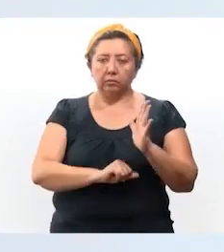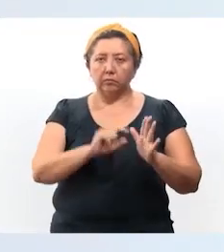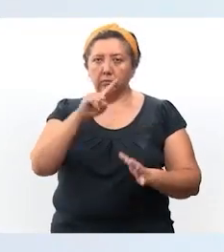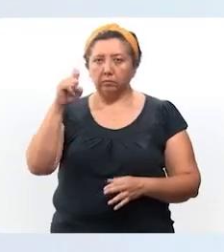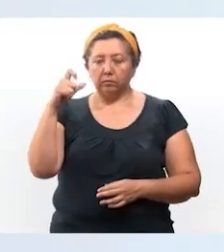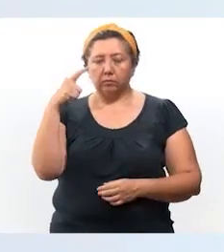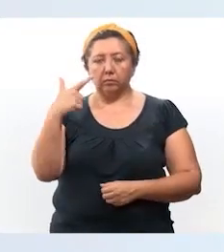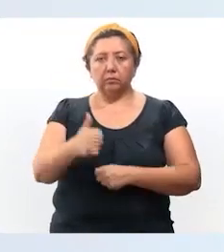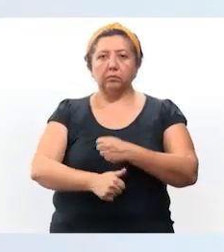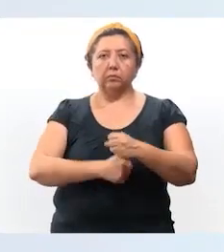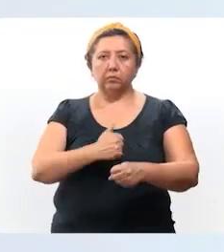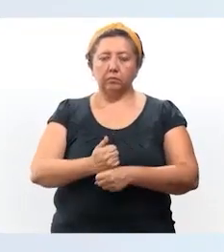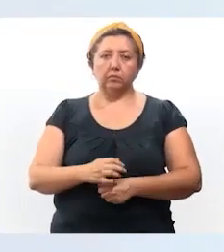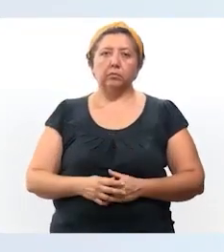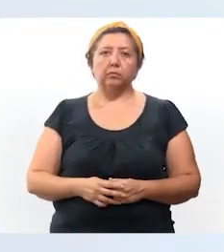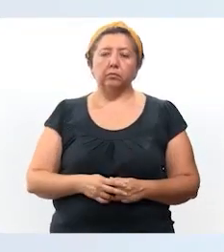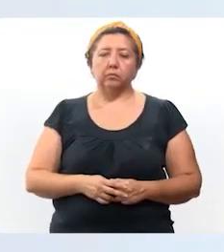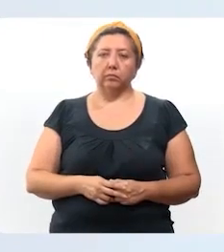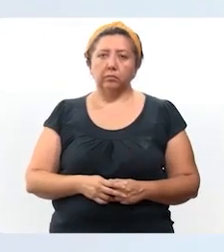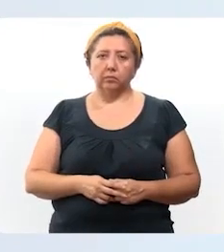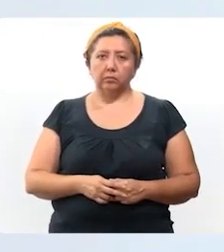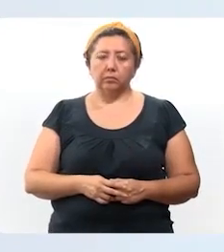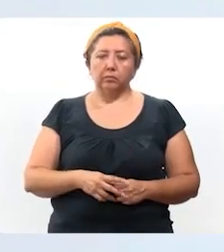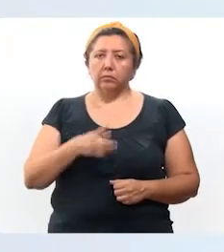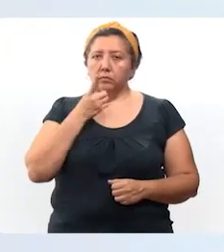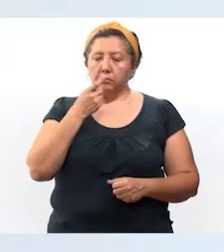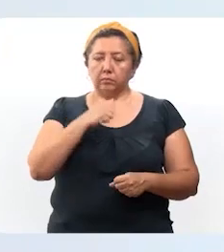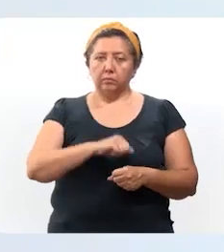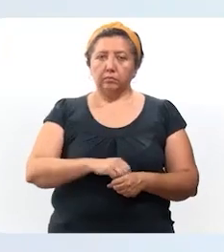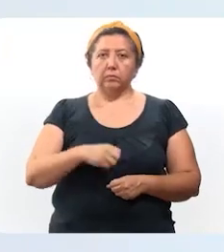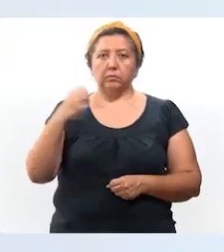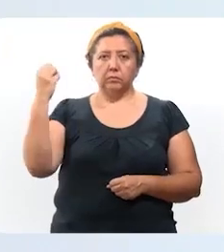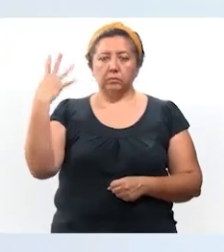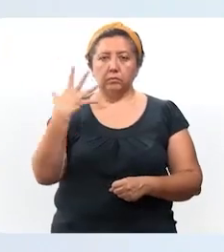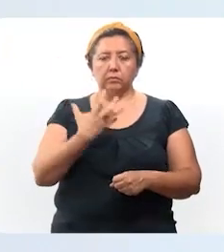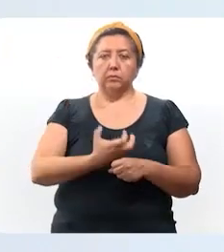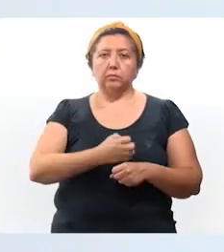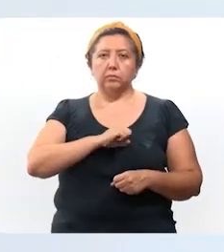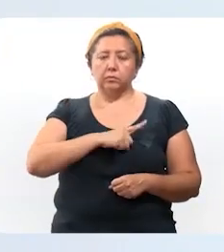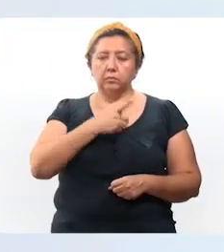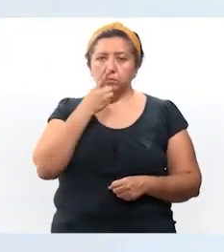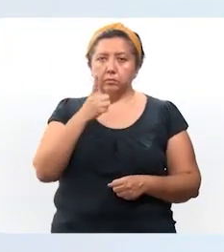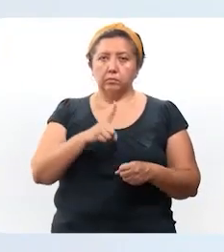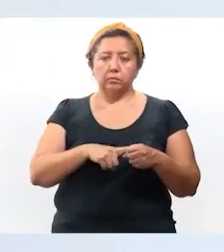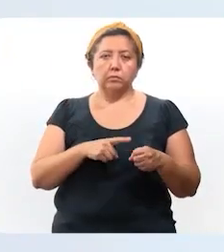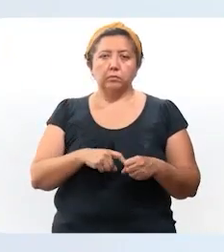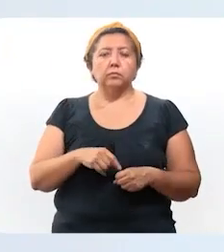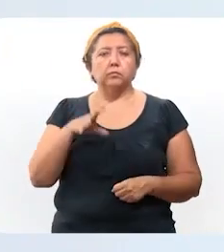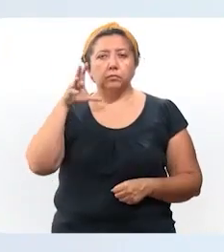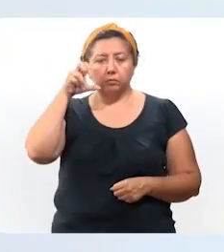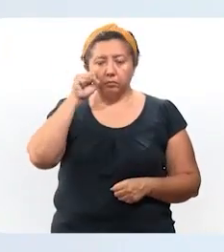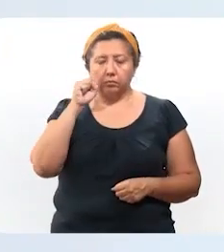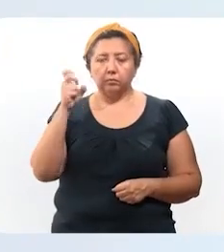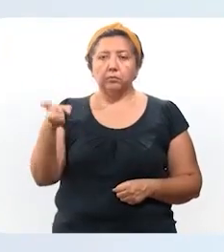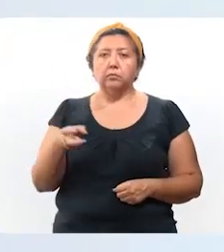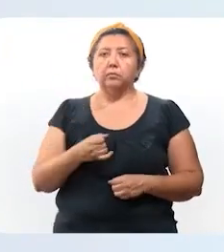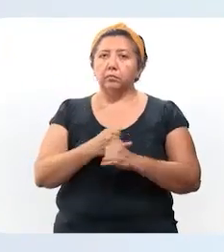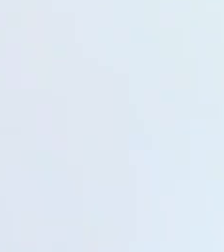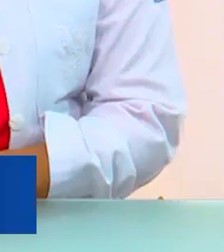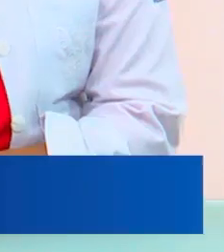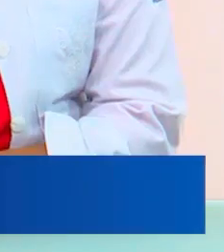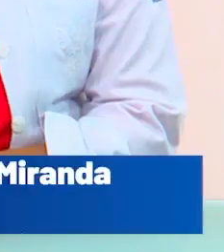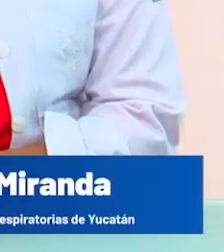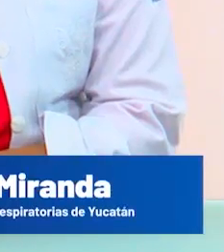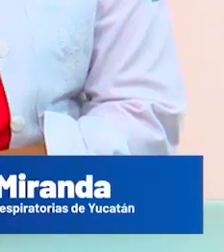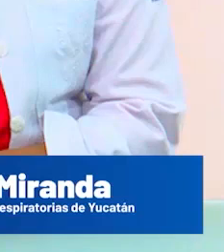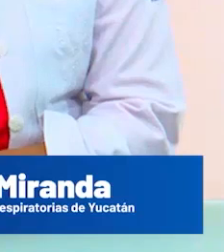es de un mes a 107 años. Los indicadores semanales del Semáforo Estatal de Salud marcan color naranja. Ese es el